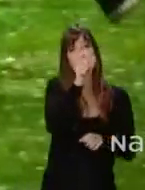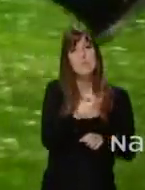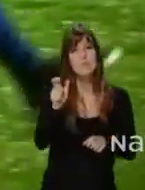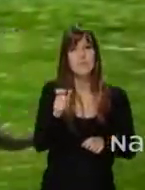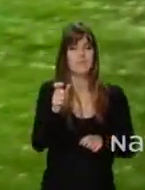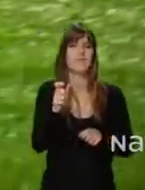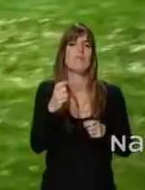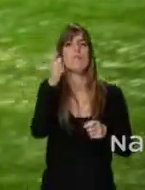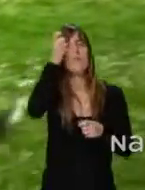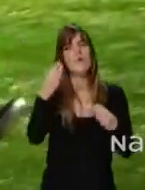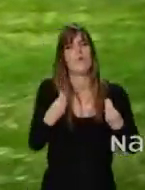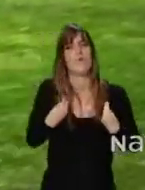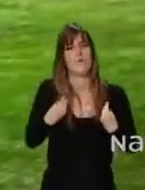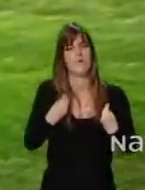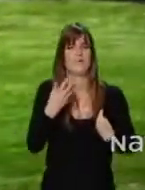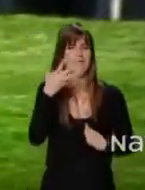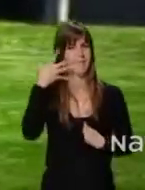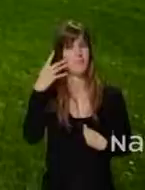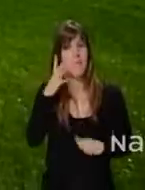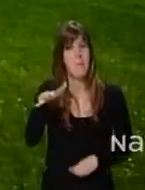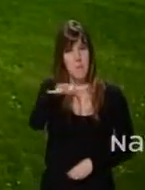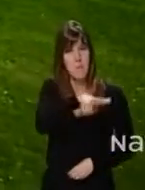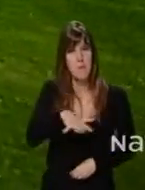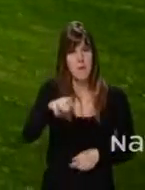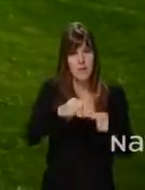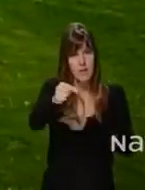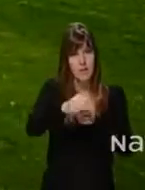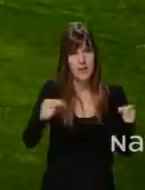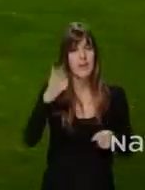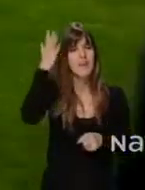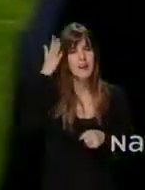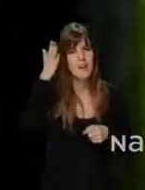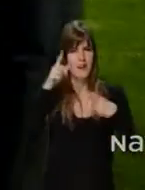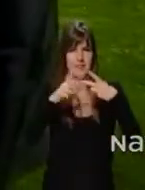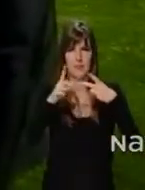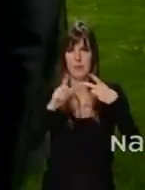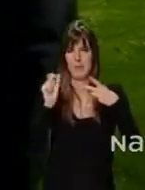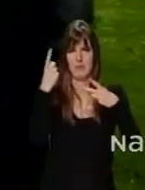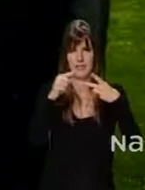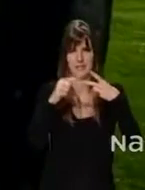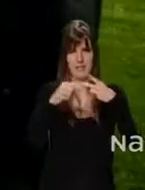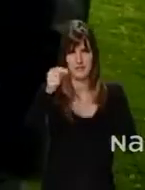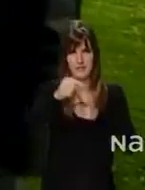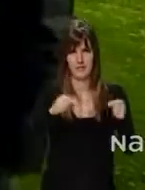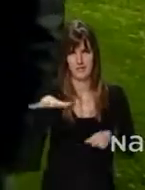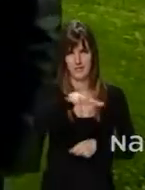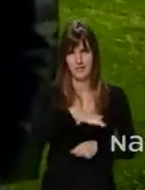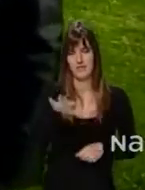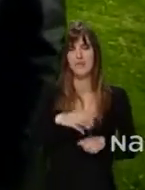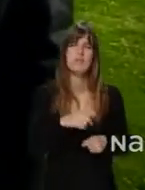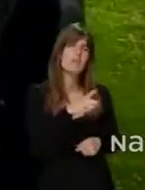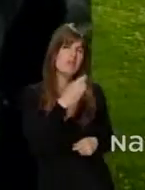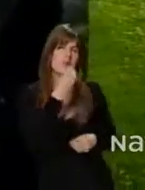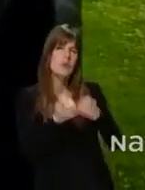plaza, la segunda más grande de Navarra. Hola, buenos días, ¿qué haces? Medir la